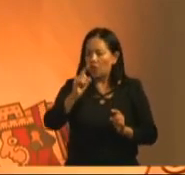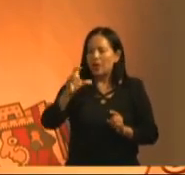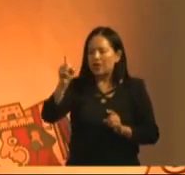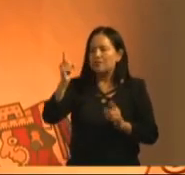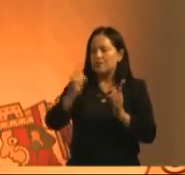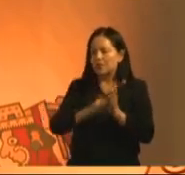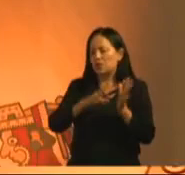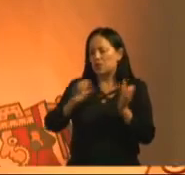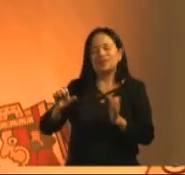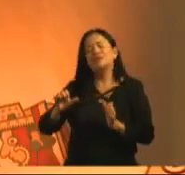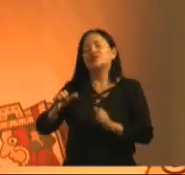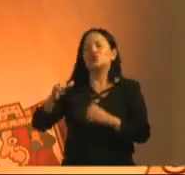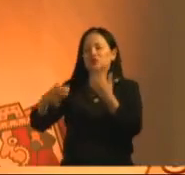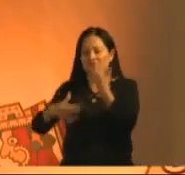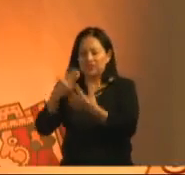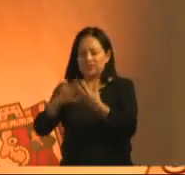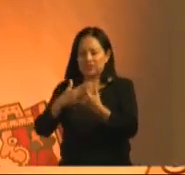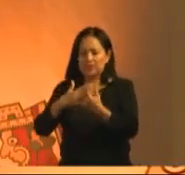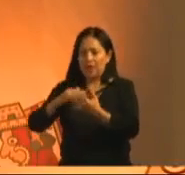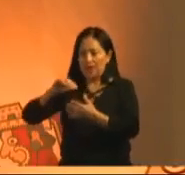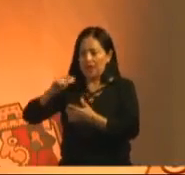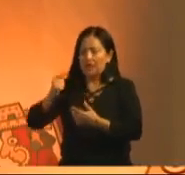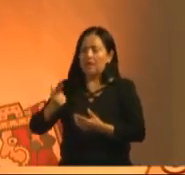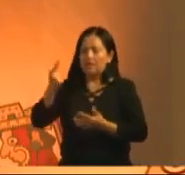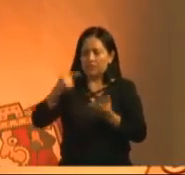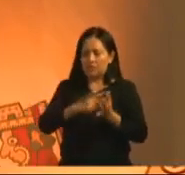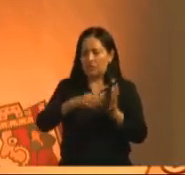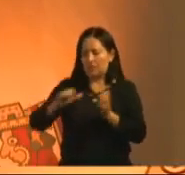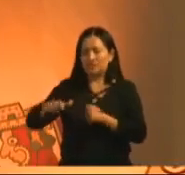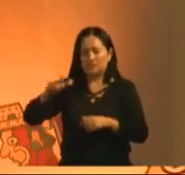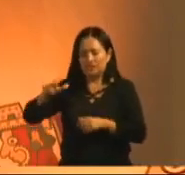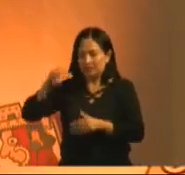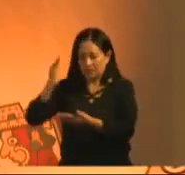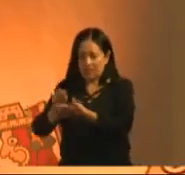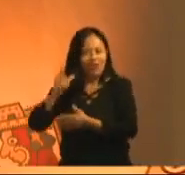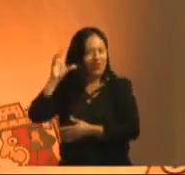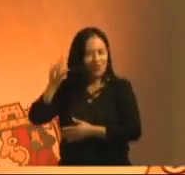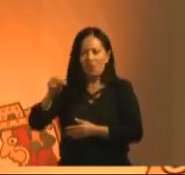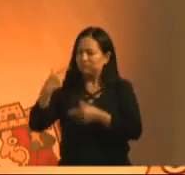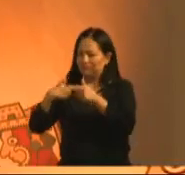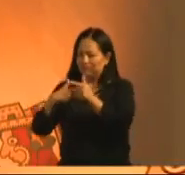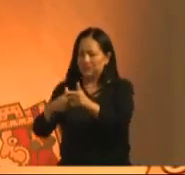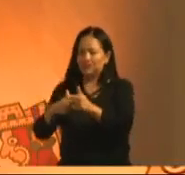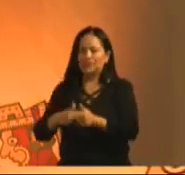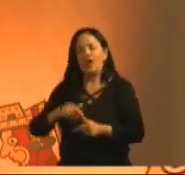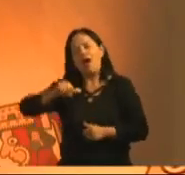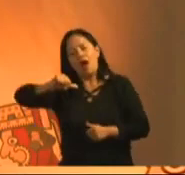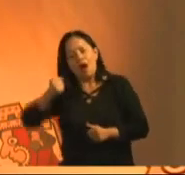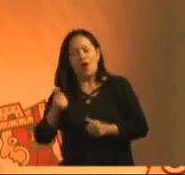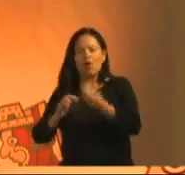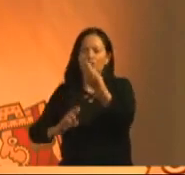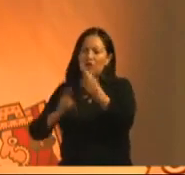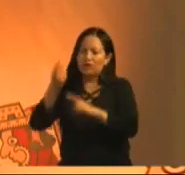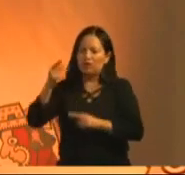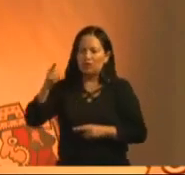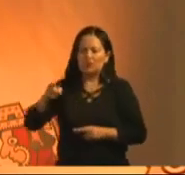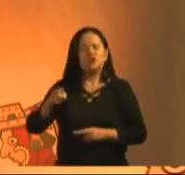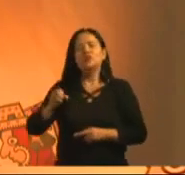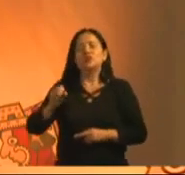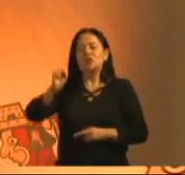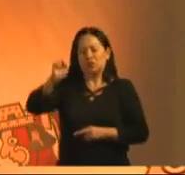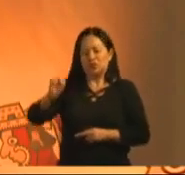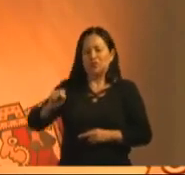termina en 1917 sino que en 1917 se radicaliza una revolución distinta a la otra reduce en la revolución del sureste